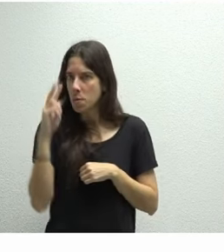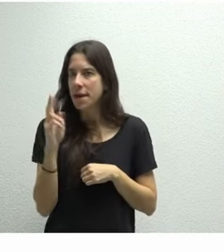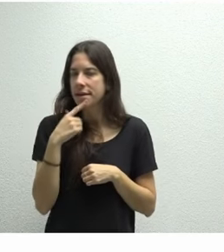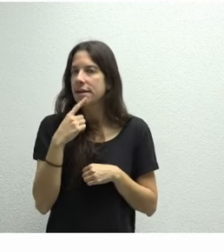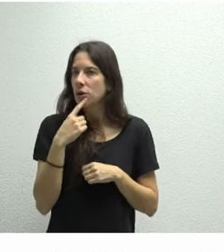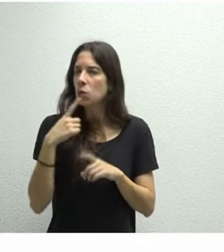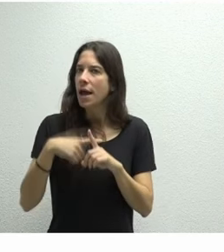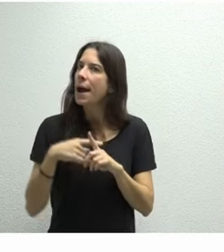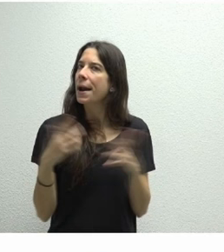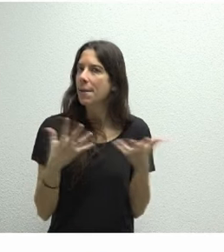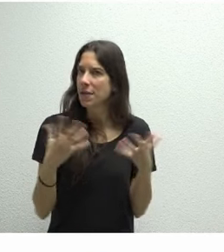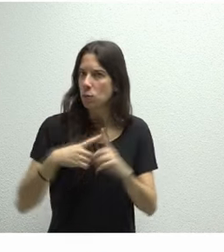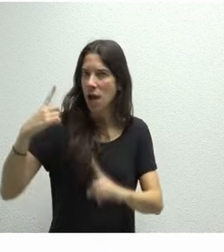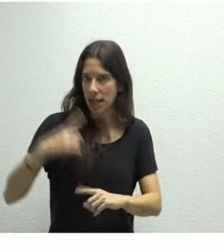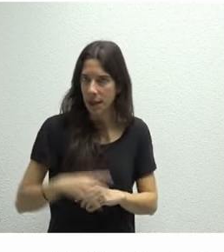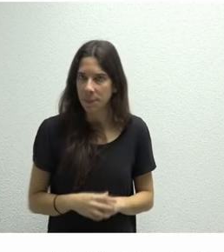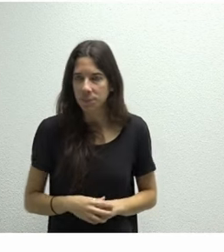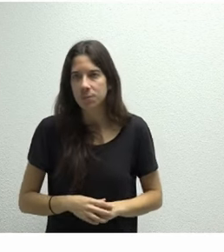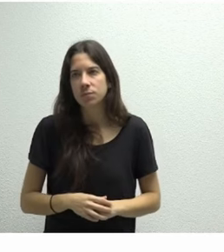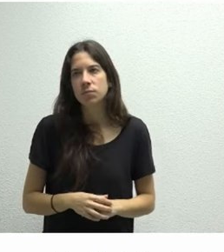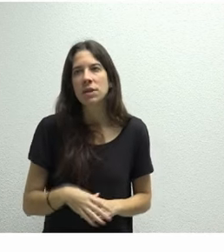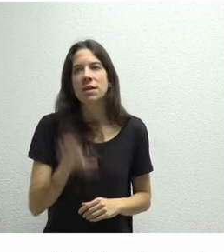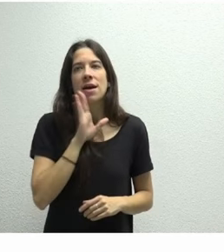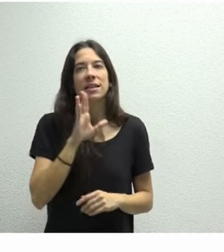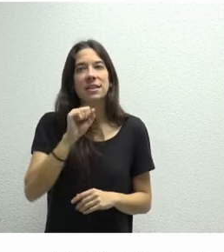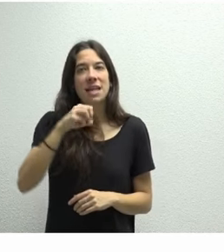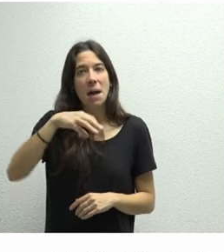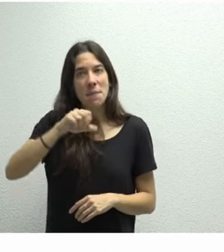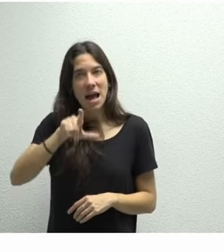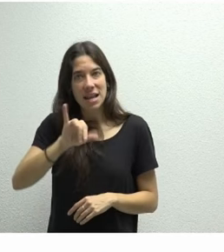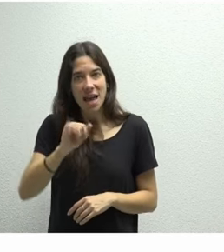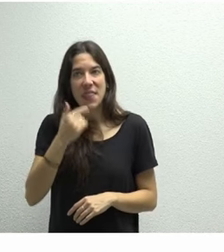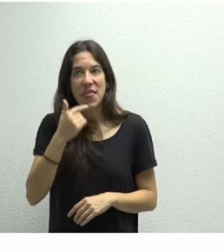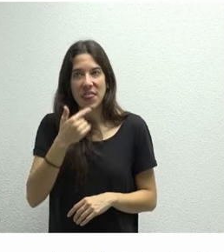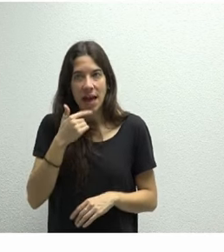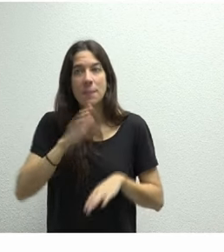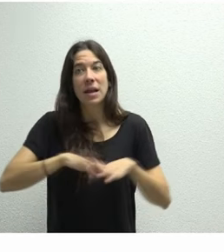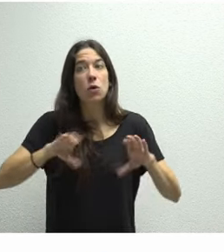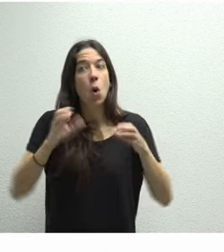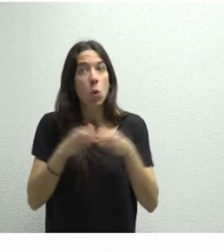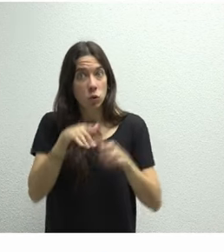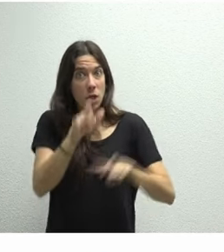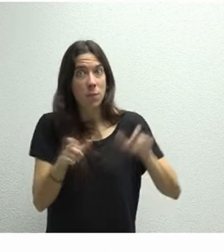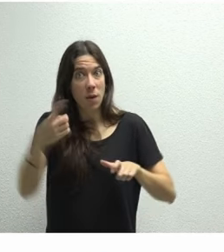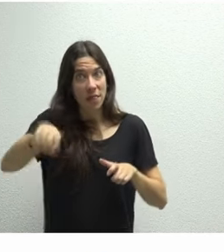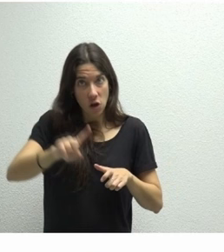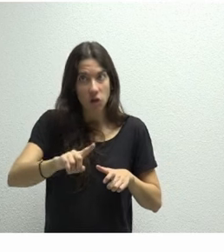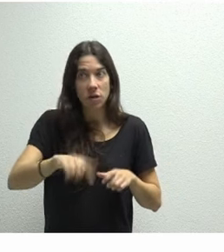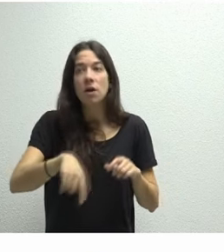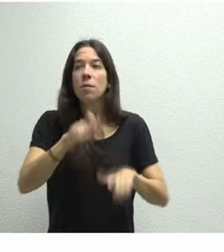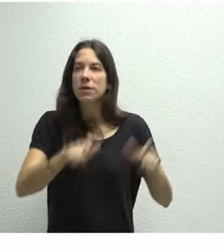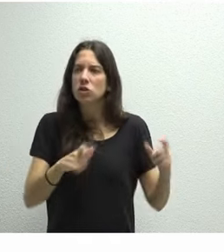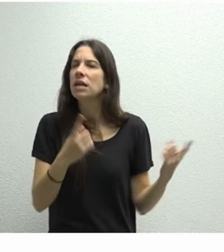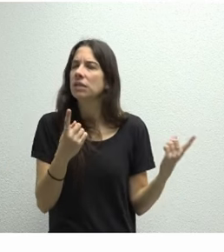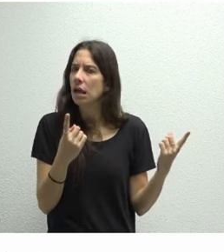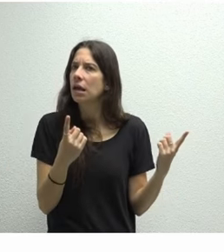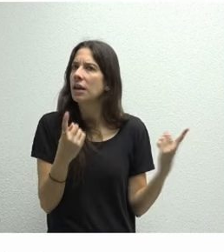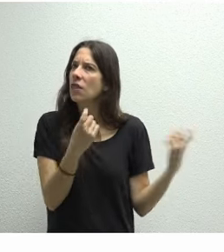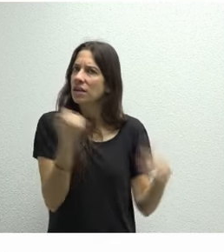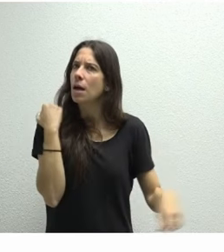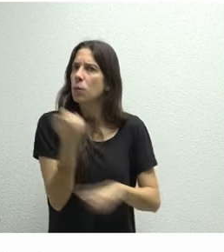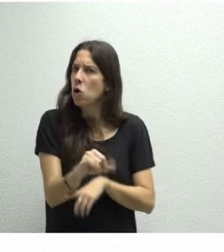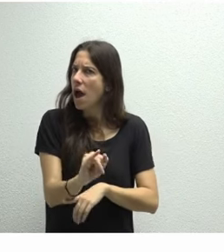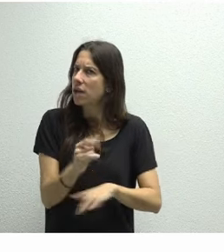alta no decía malia No pues para ese conjunto de población sobre todo los que tienen mayores necesidades de apoyo ese es un